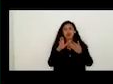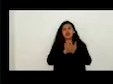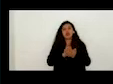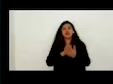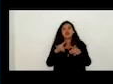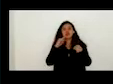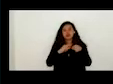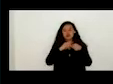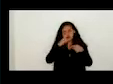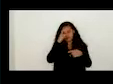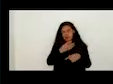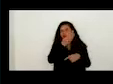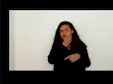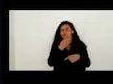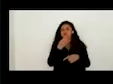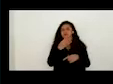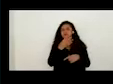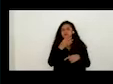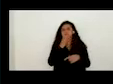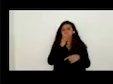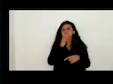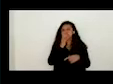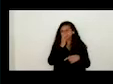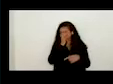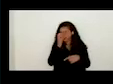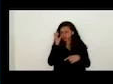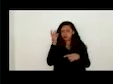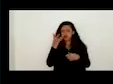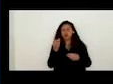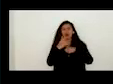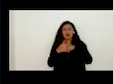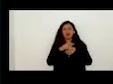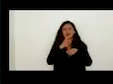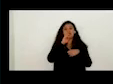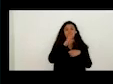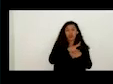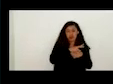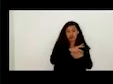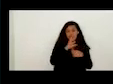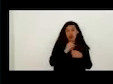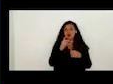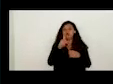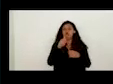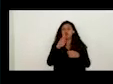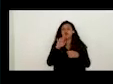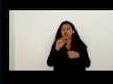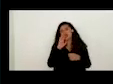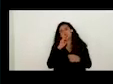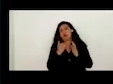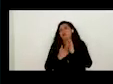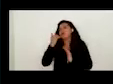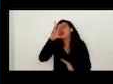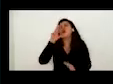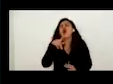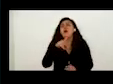queso. Yo lo sé, no son la mejor opción ni la mejor proteína, pero si es con lo